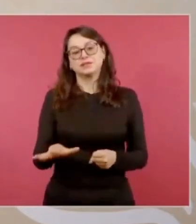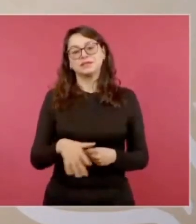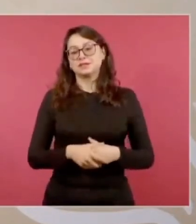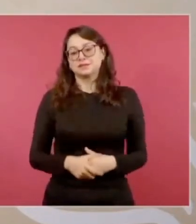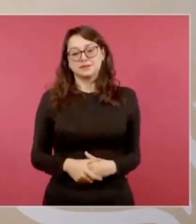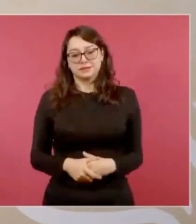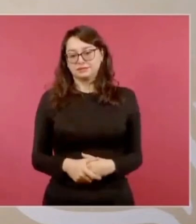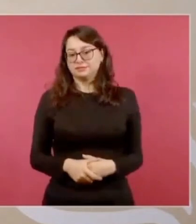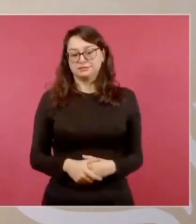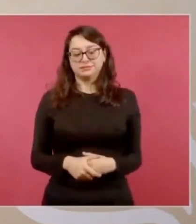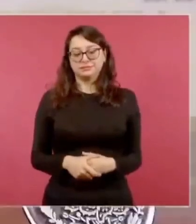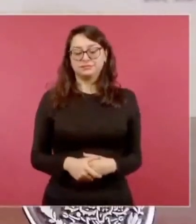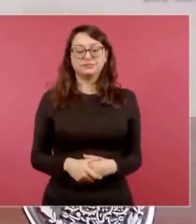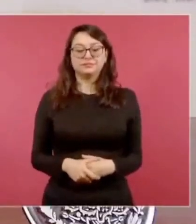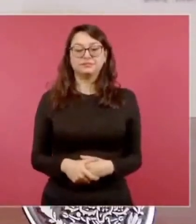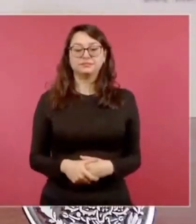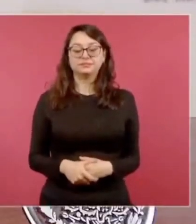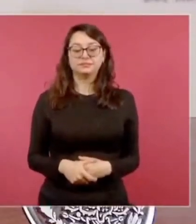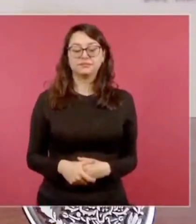resulta